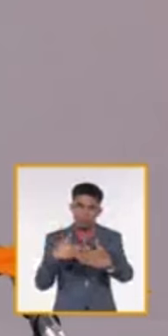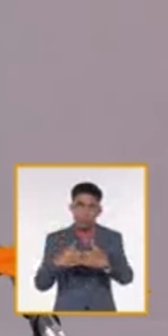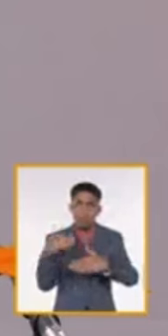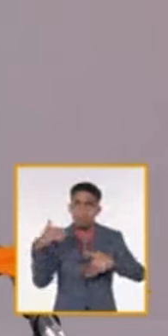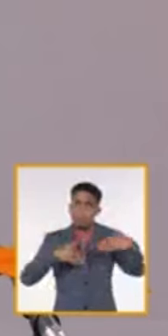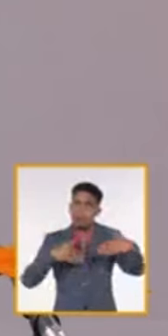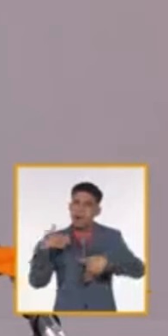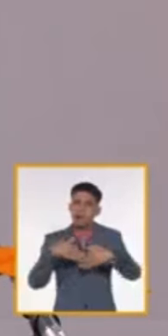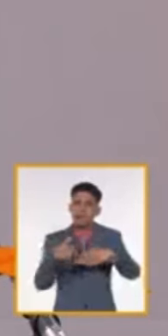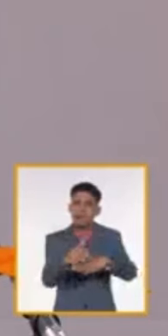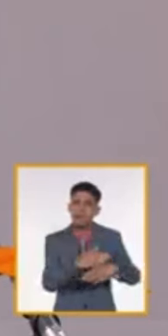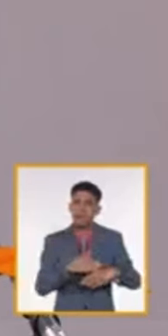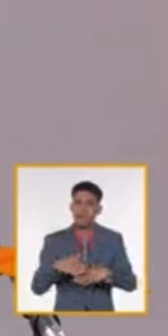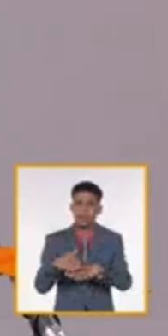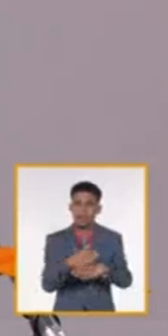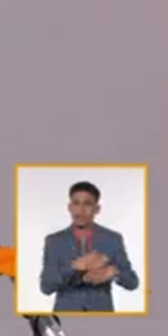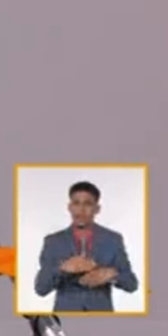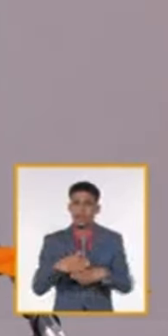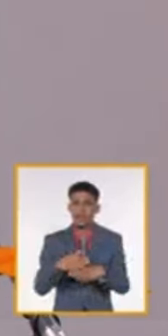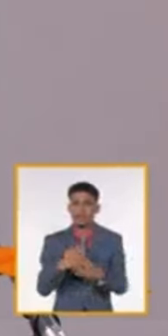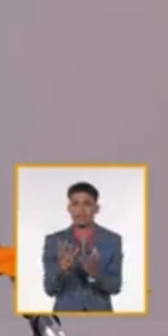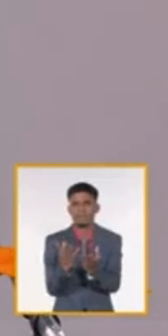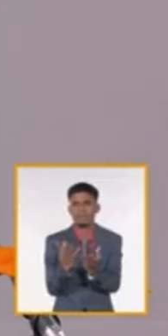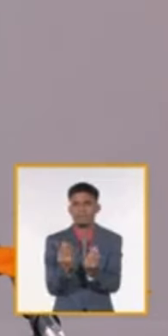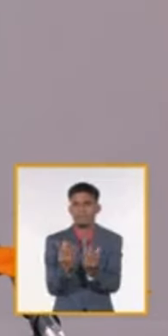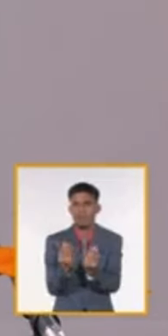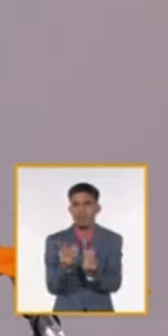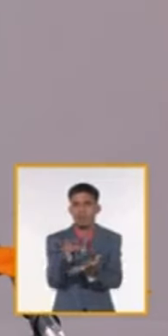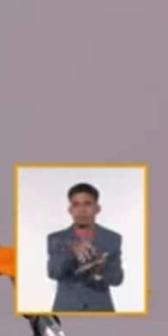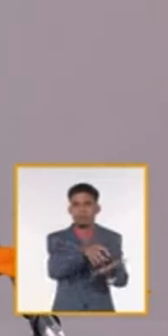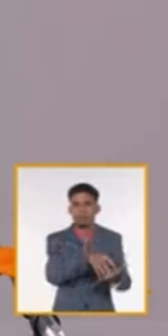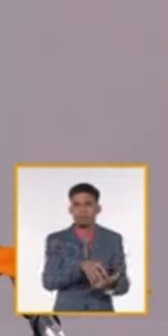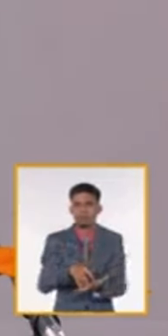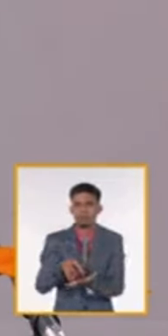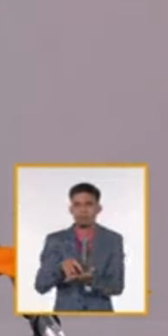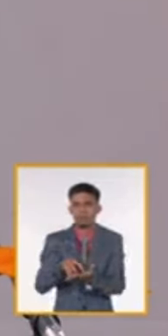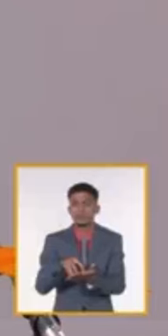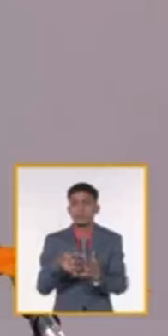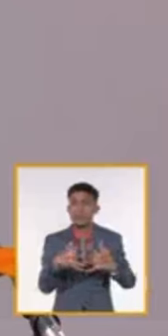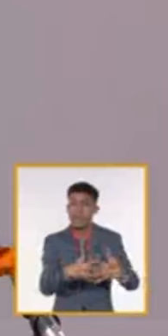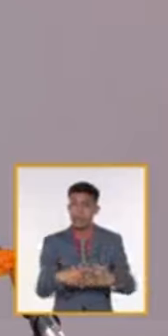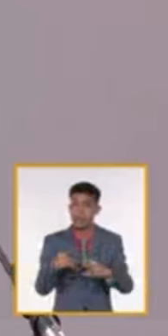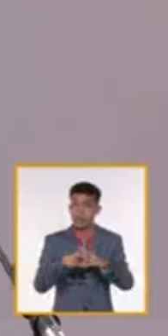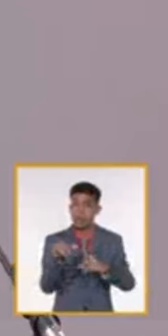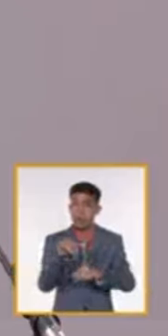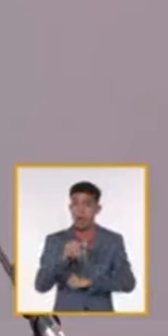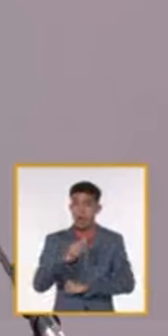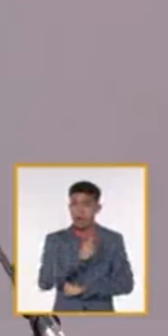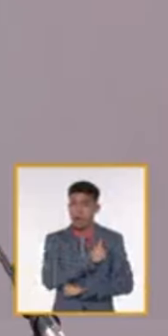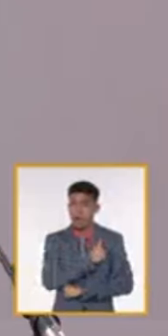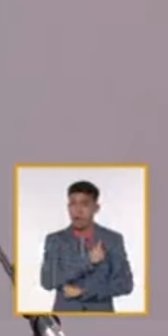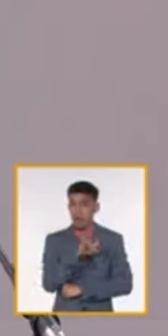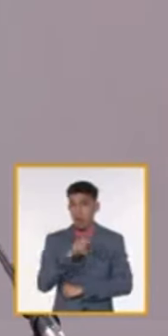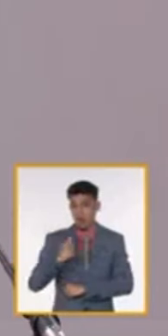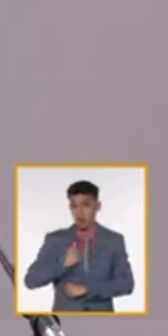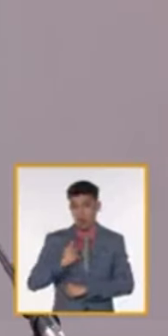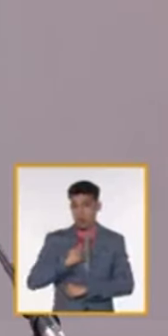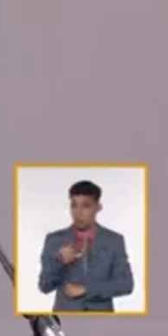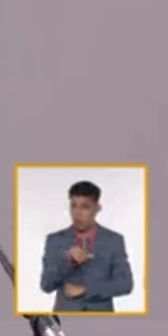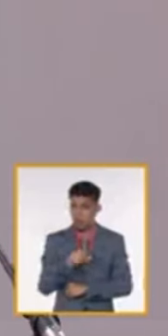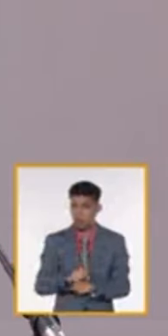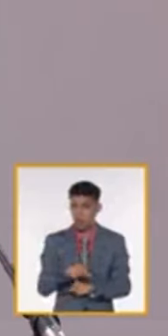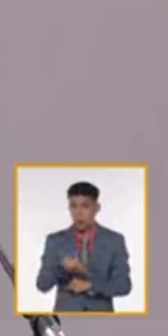diarias, en múltiples ciudades de Norteamérica, de Estados Unidos y Canadá. Y lo que ha sucedido ahora con el